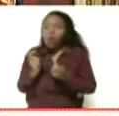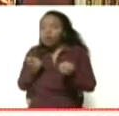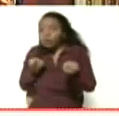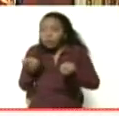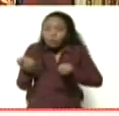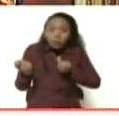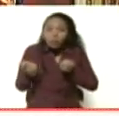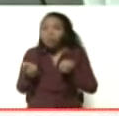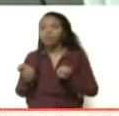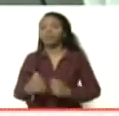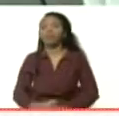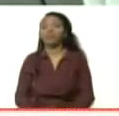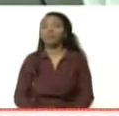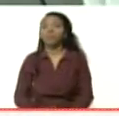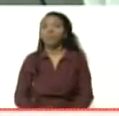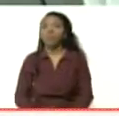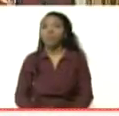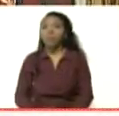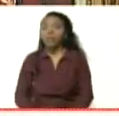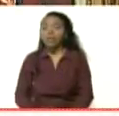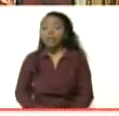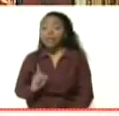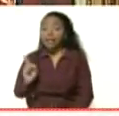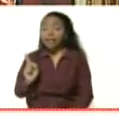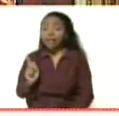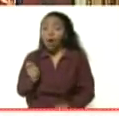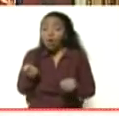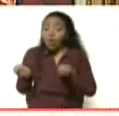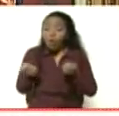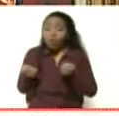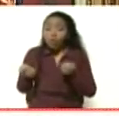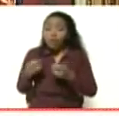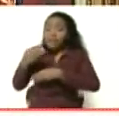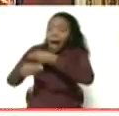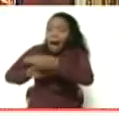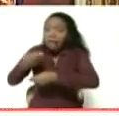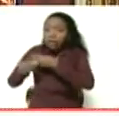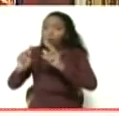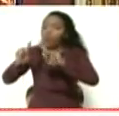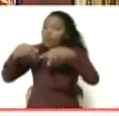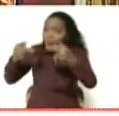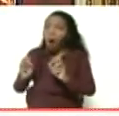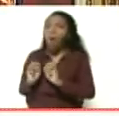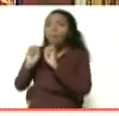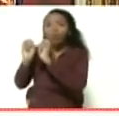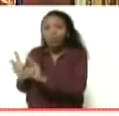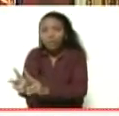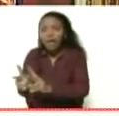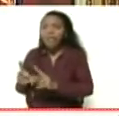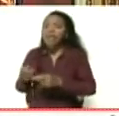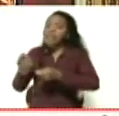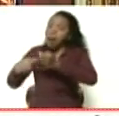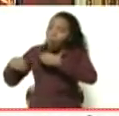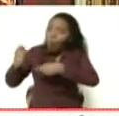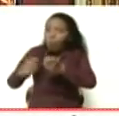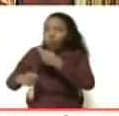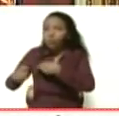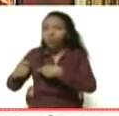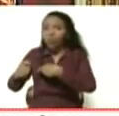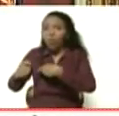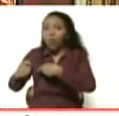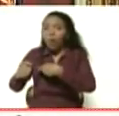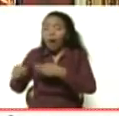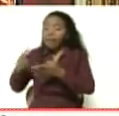autorregulando. Y en la autorregulación se han generado nuevas oportunidades de negocios en